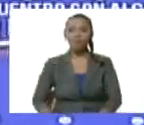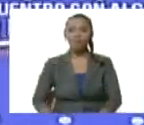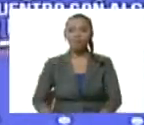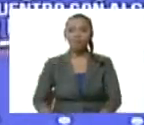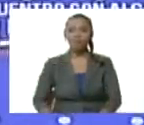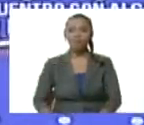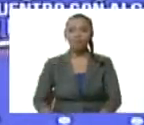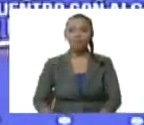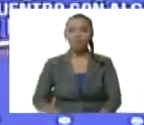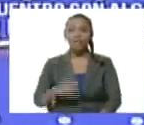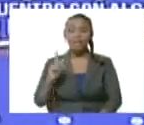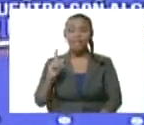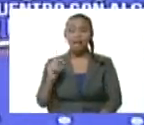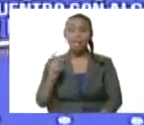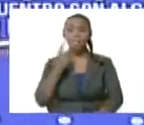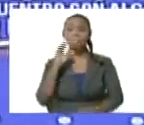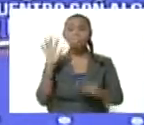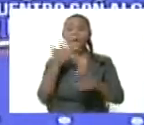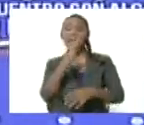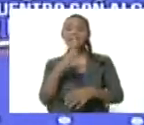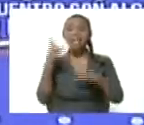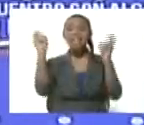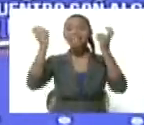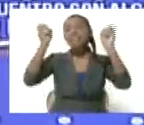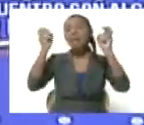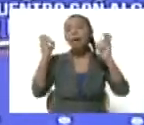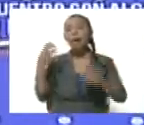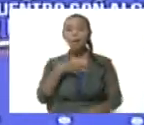Puede ser título de una novela, sufrir por amor.